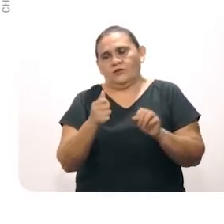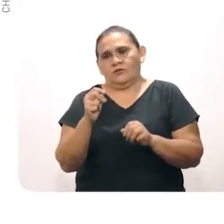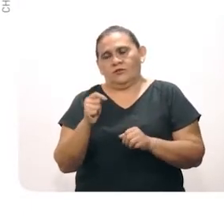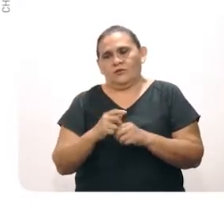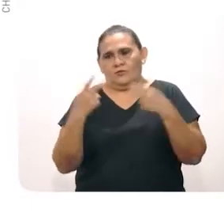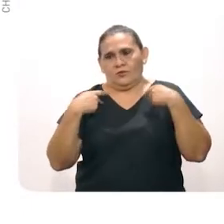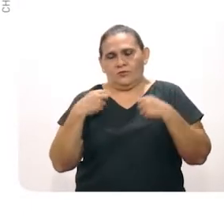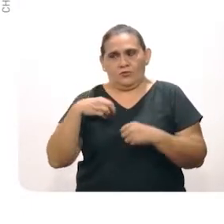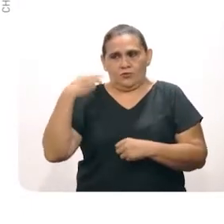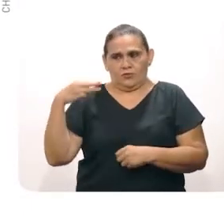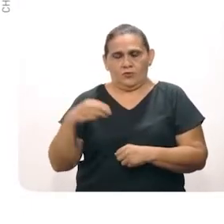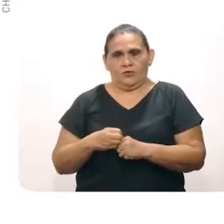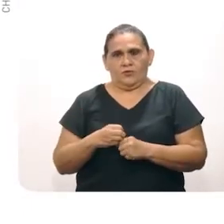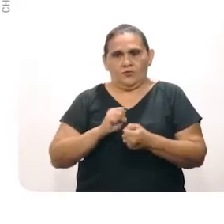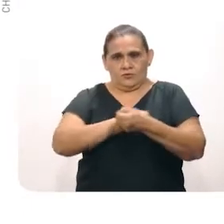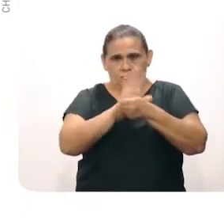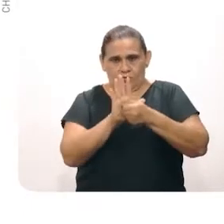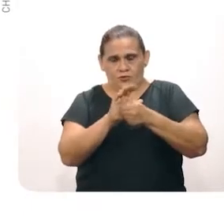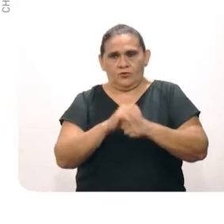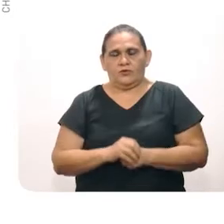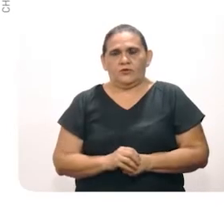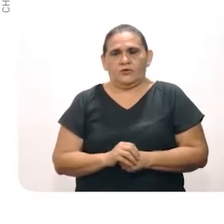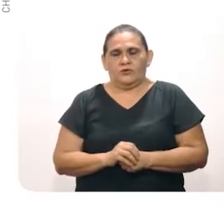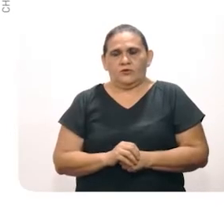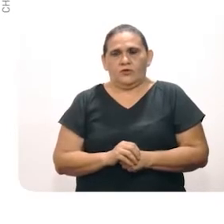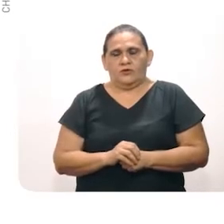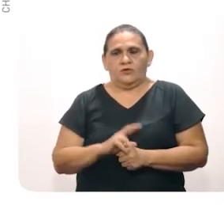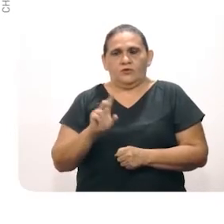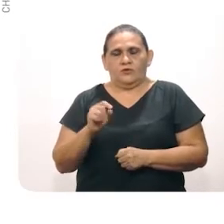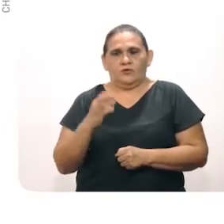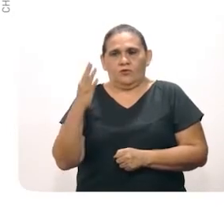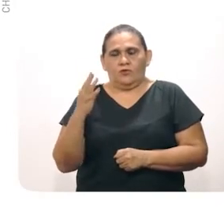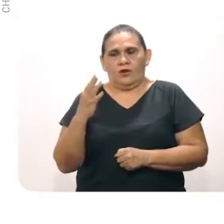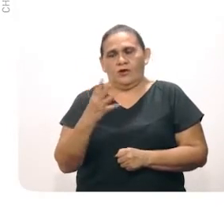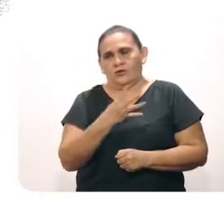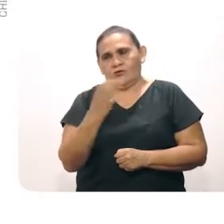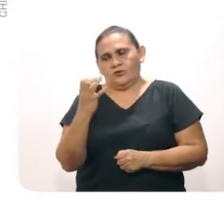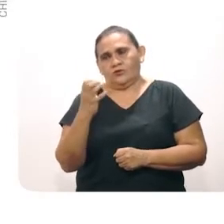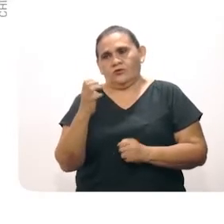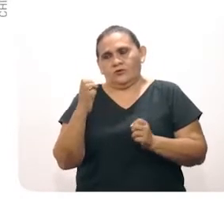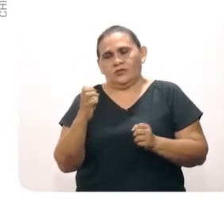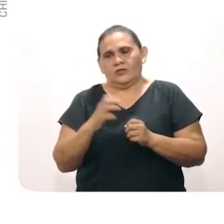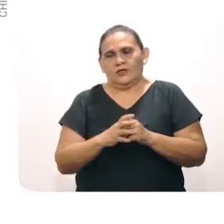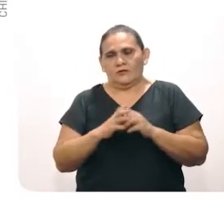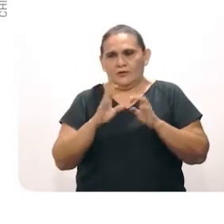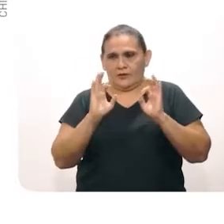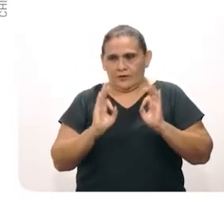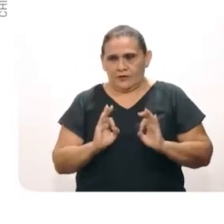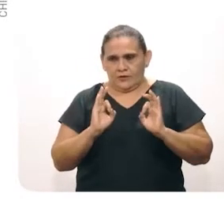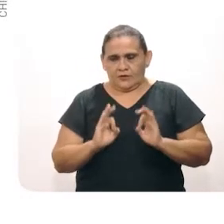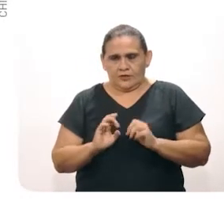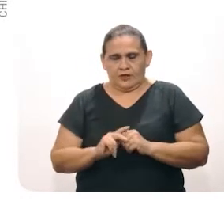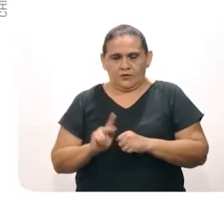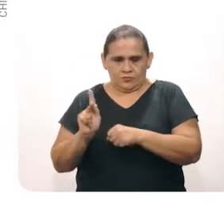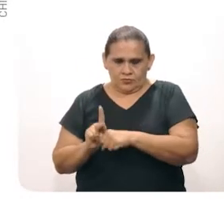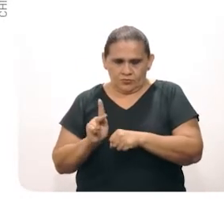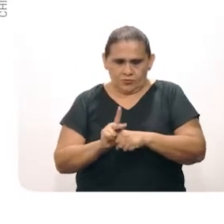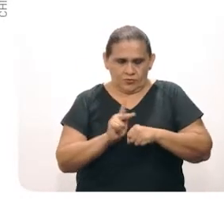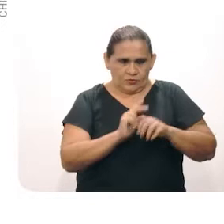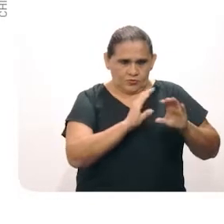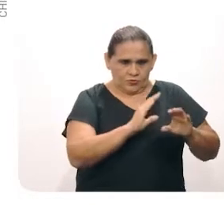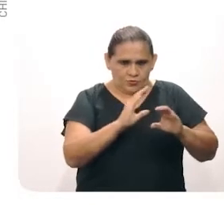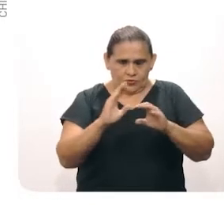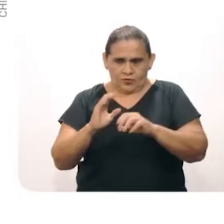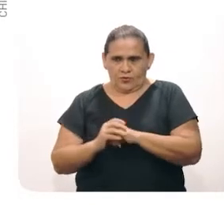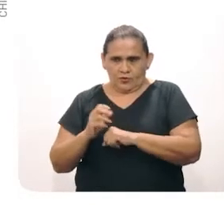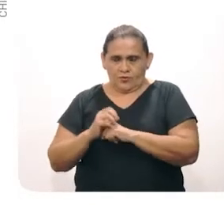personas fallecidas a causa del coronavirus. De los casos activos, 420 están estables, aislados, monitoreados